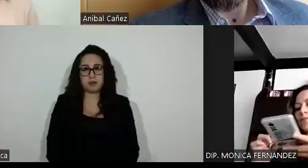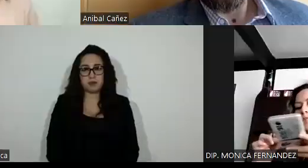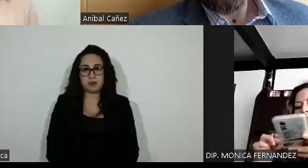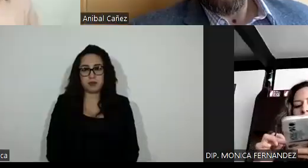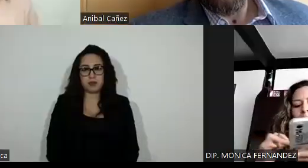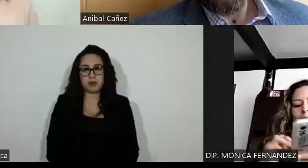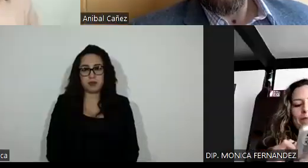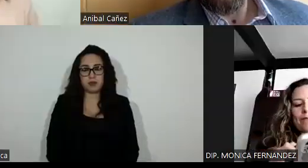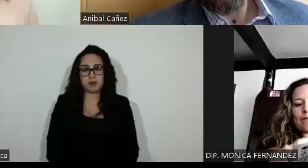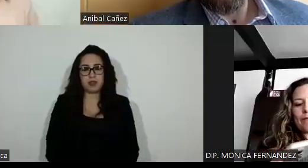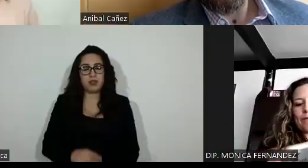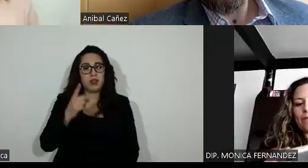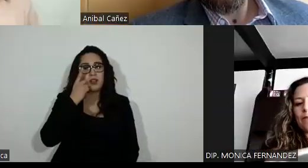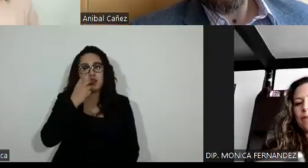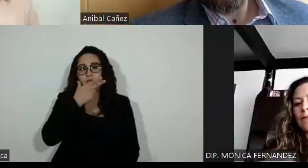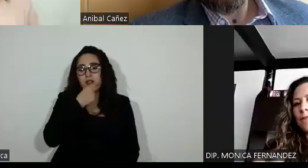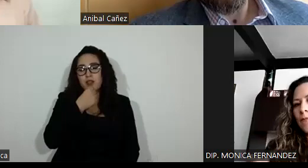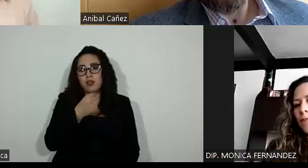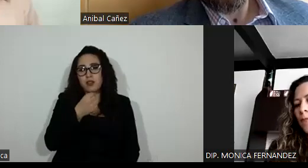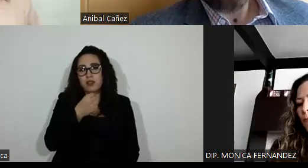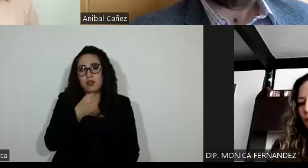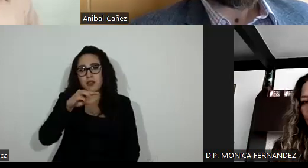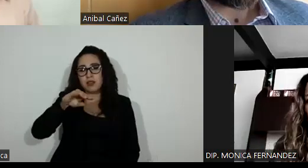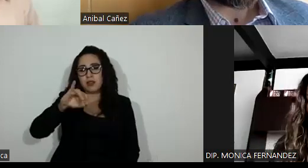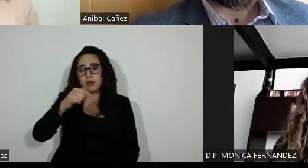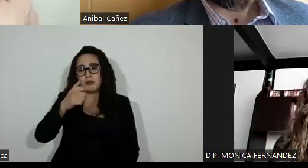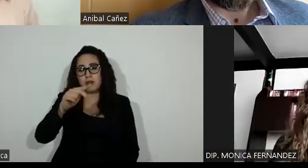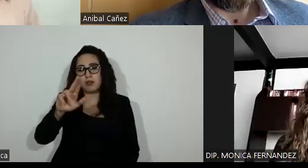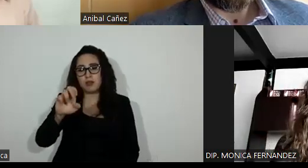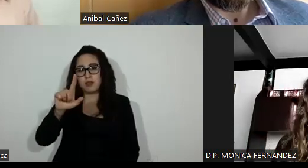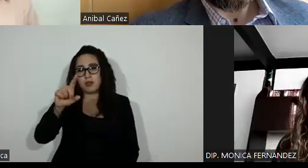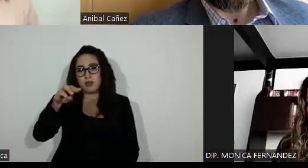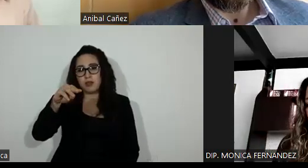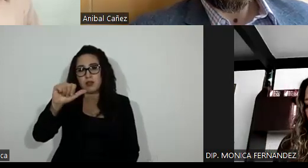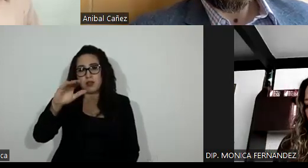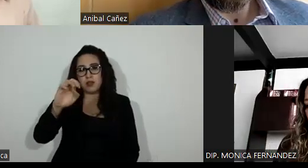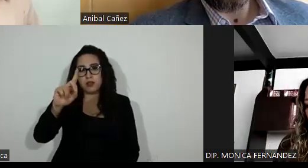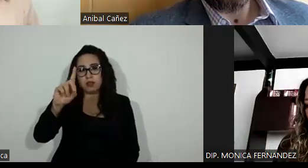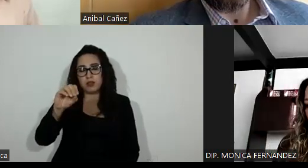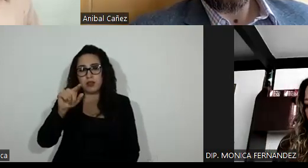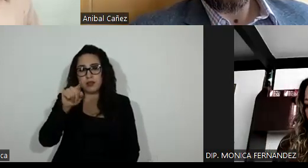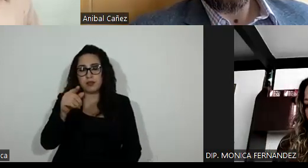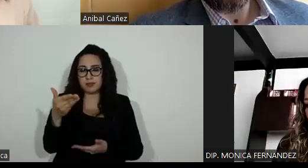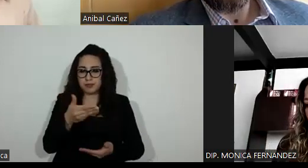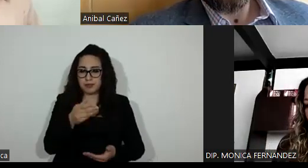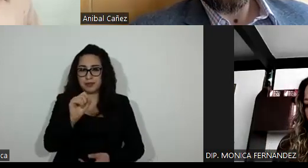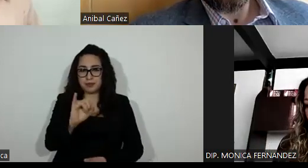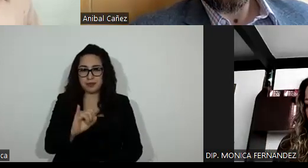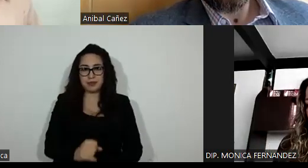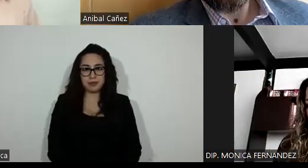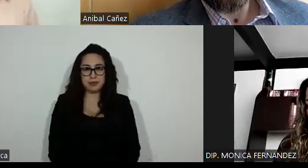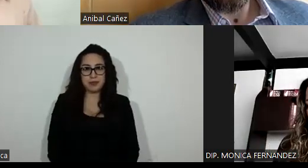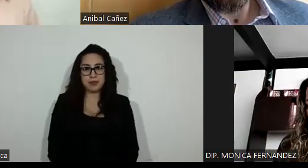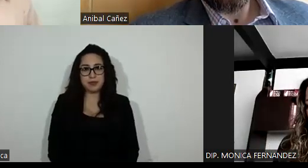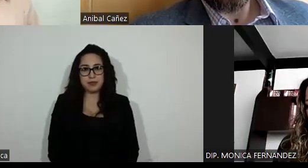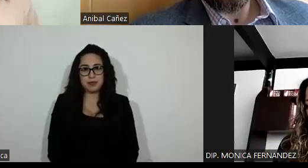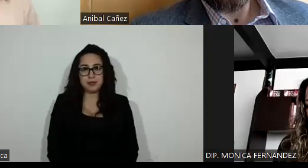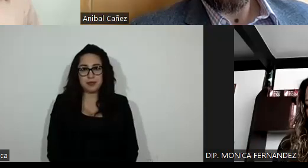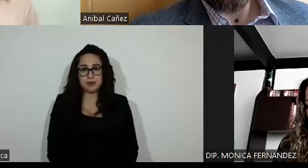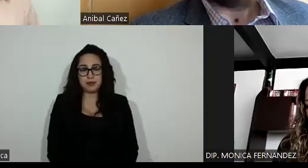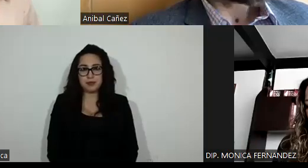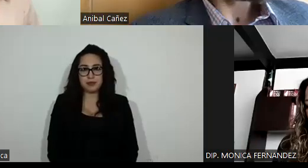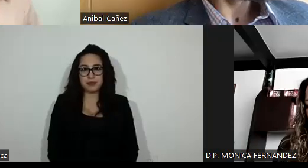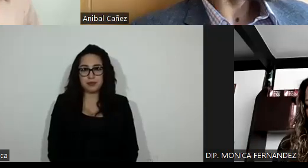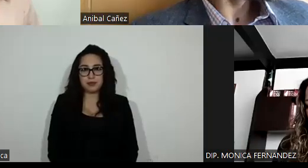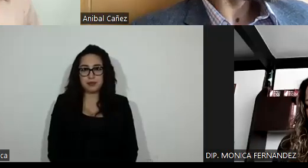Diputado Miguel Macedo Escapín. Miguel Macedo, presente, diputado. Gracias,